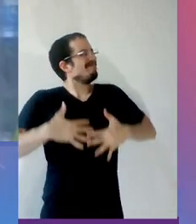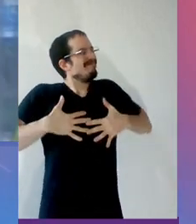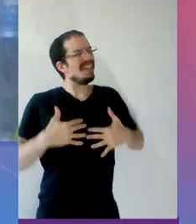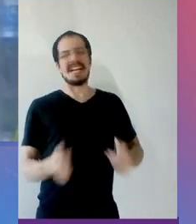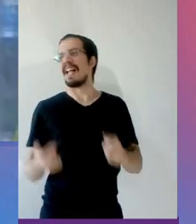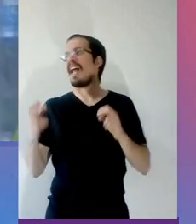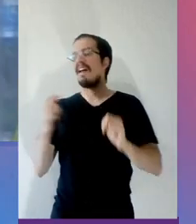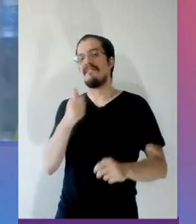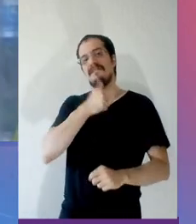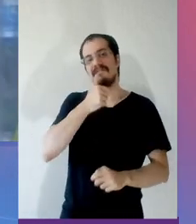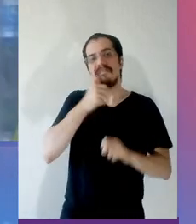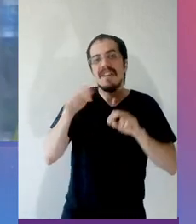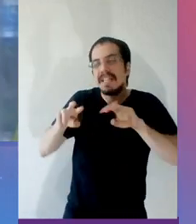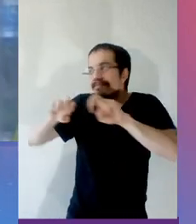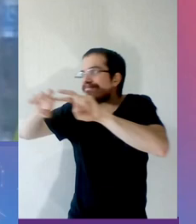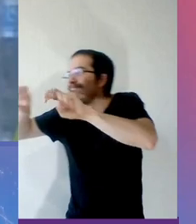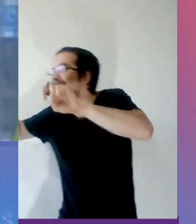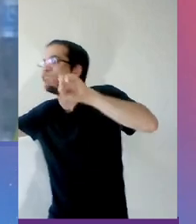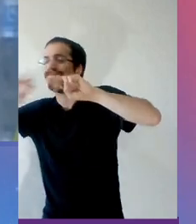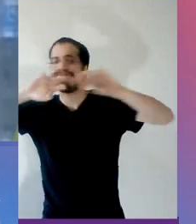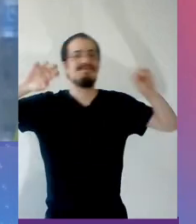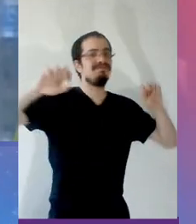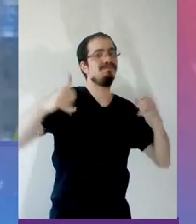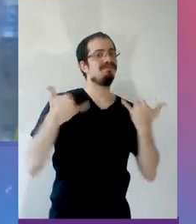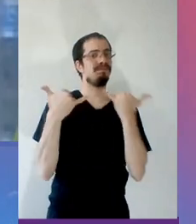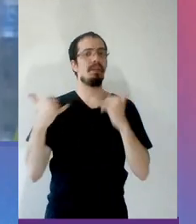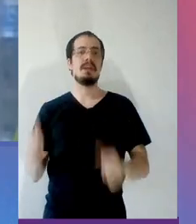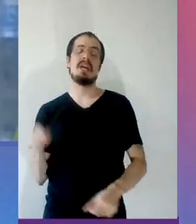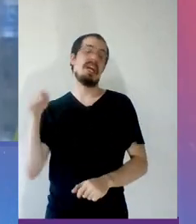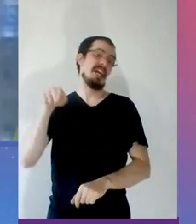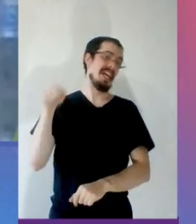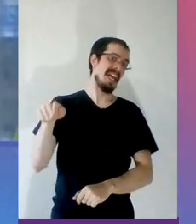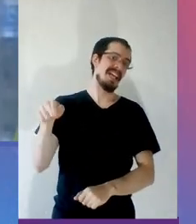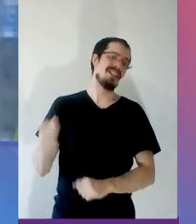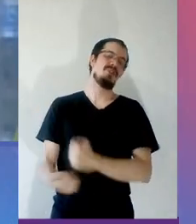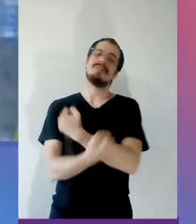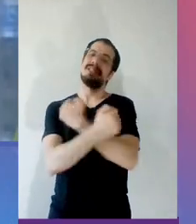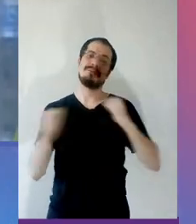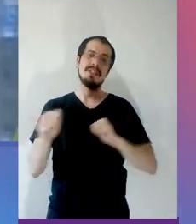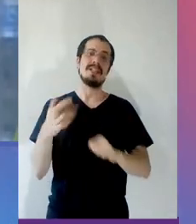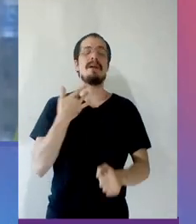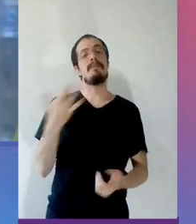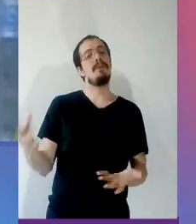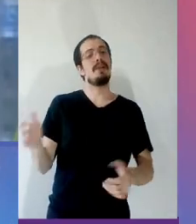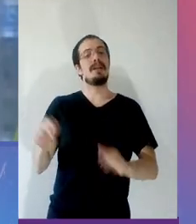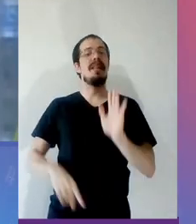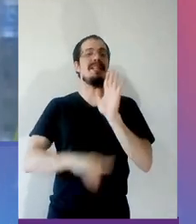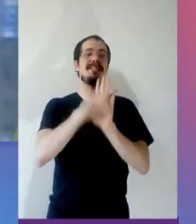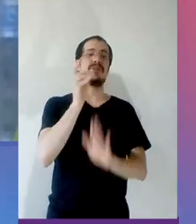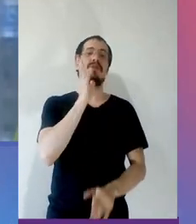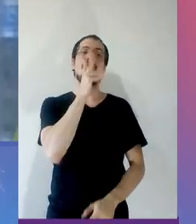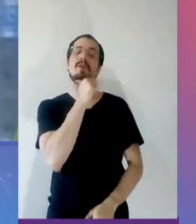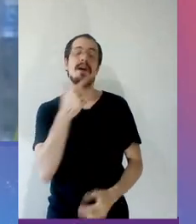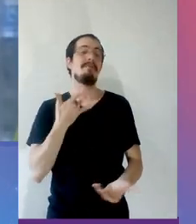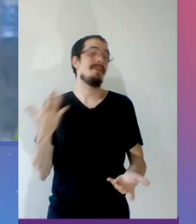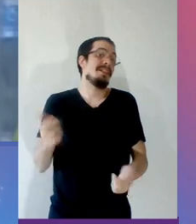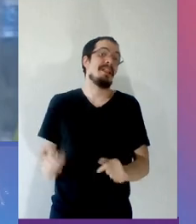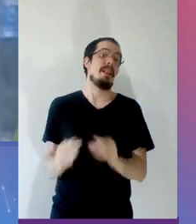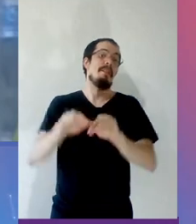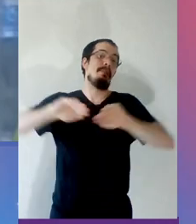exploración, ¿cierto? Todo esto fue, todo esto finalmente impacta en el desarrollo, en su desarrollo